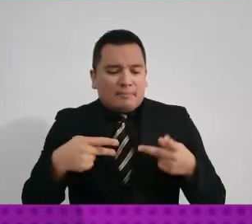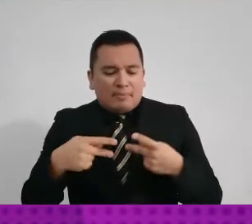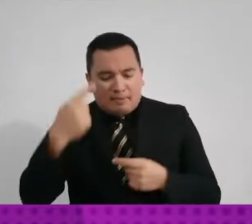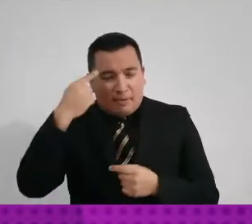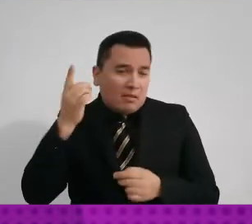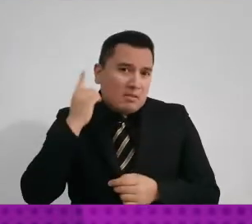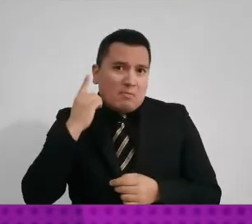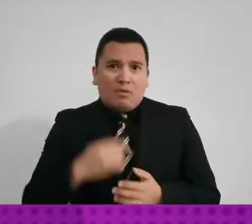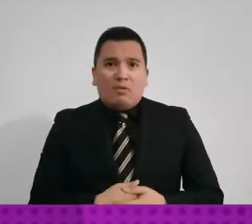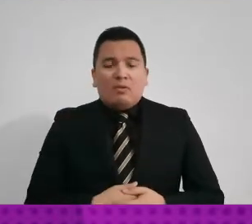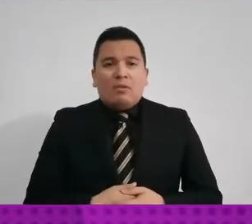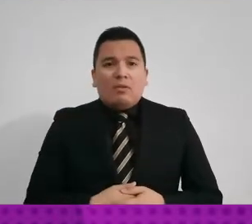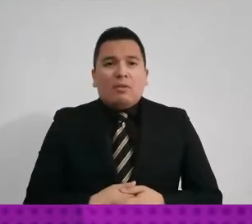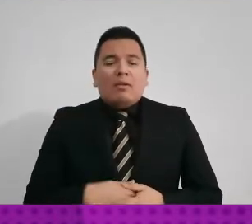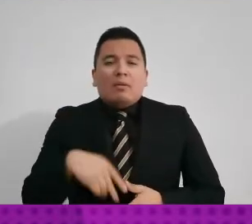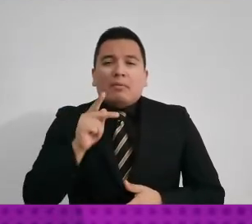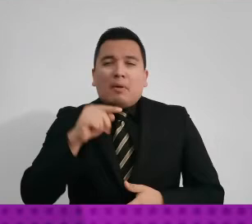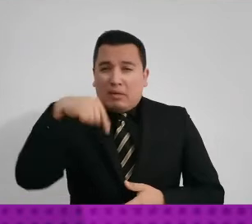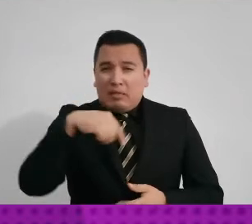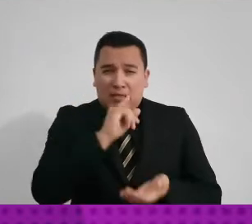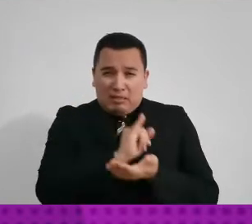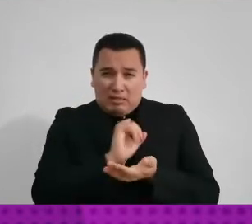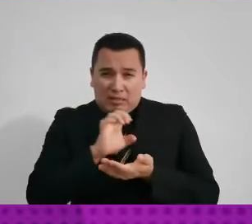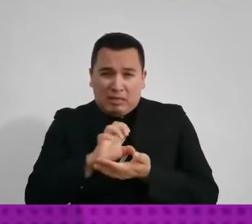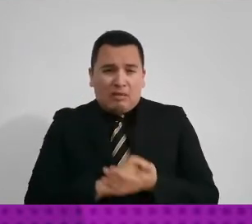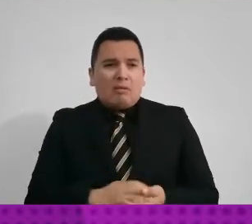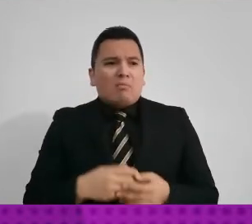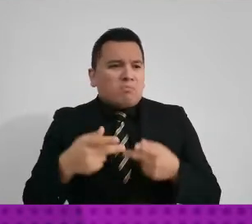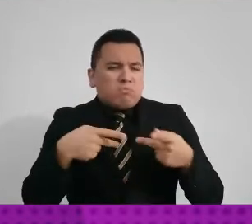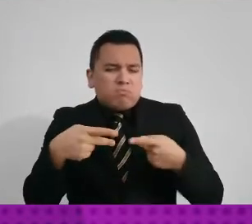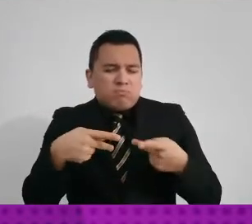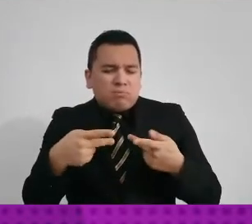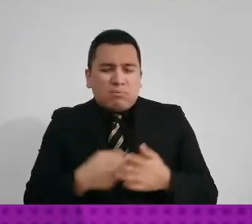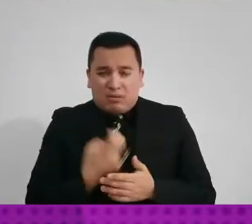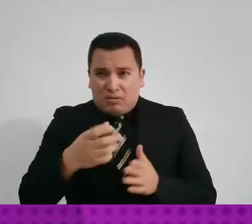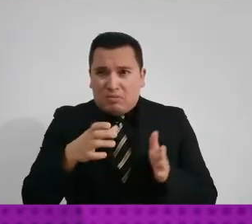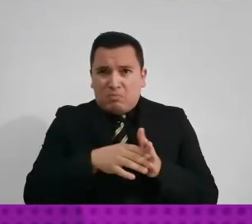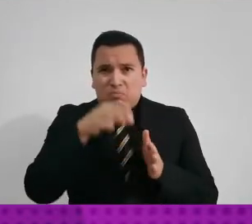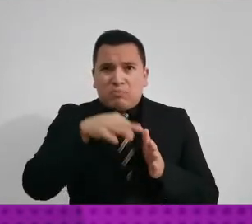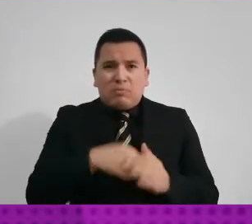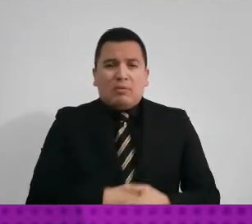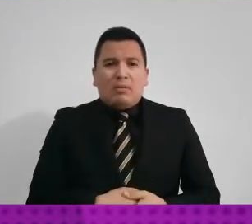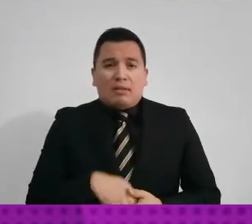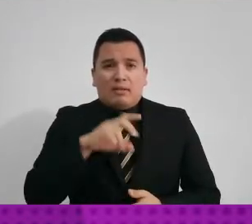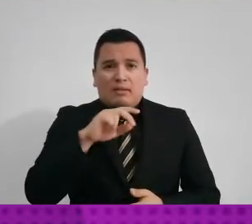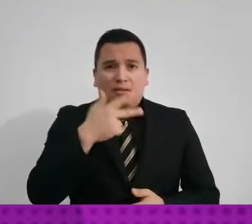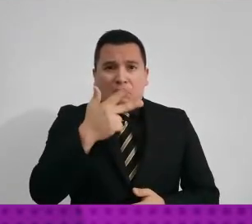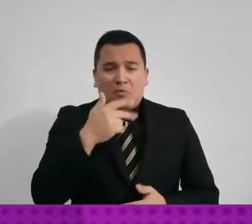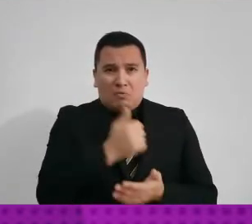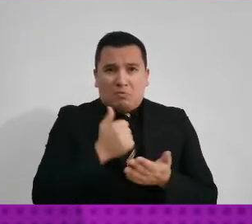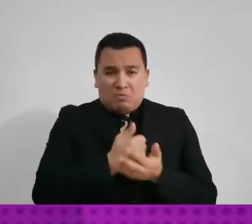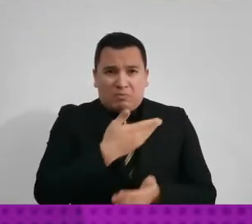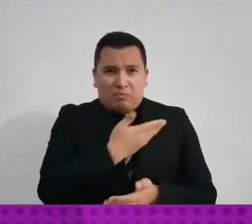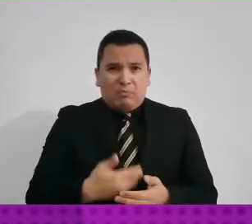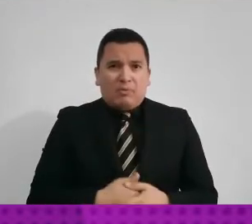proceso federal para diputados federales. El Instituto Electoral va a organizar esta elección de los